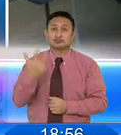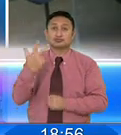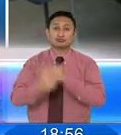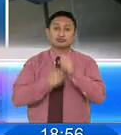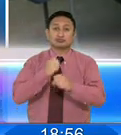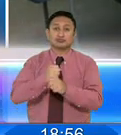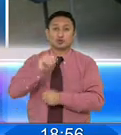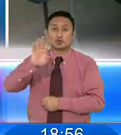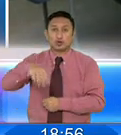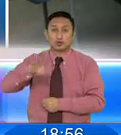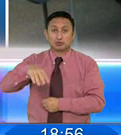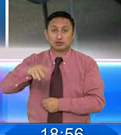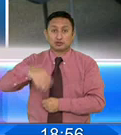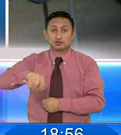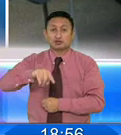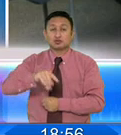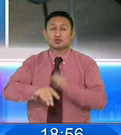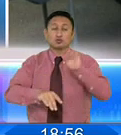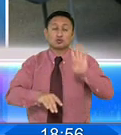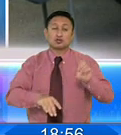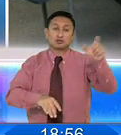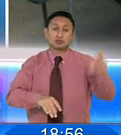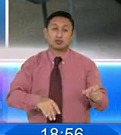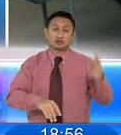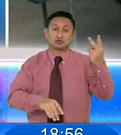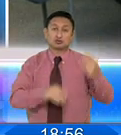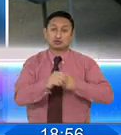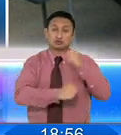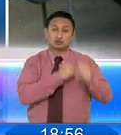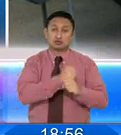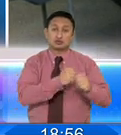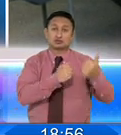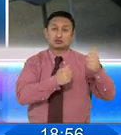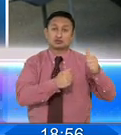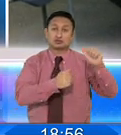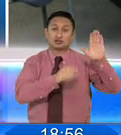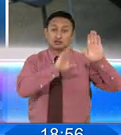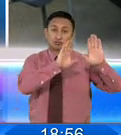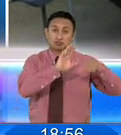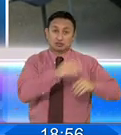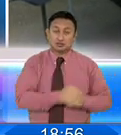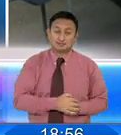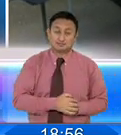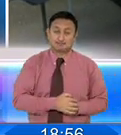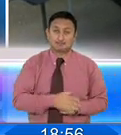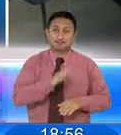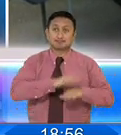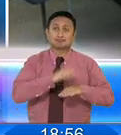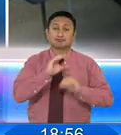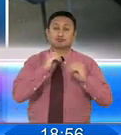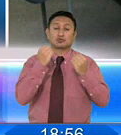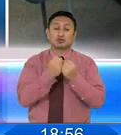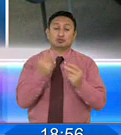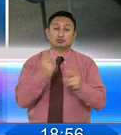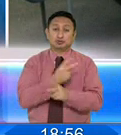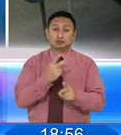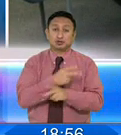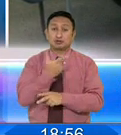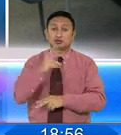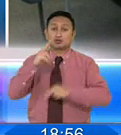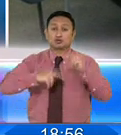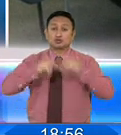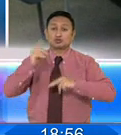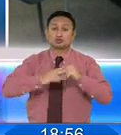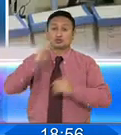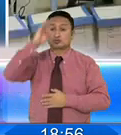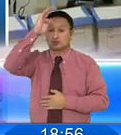3 años, 4 meses y 4 personas más a 2 años, 10 meses. Esto relacionado a delincuencia organizada por la construcción del hospital